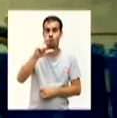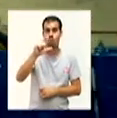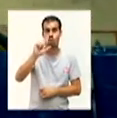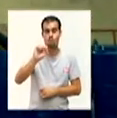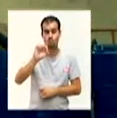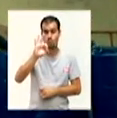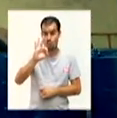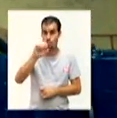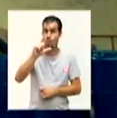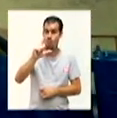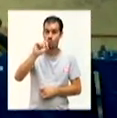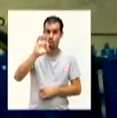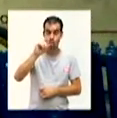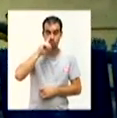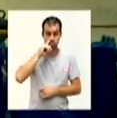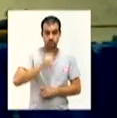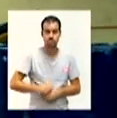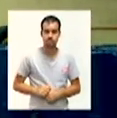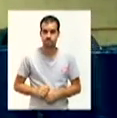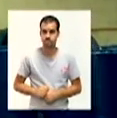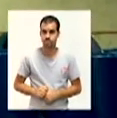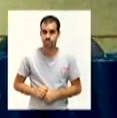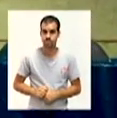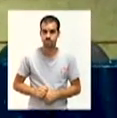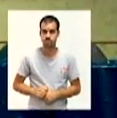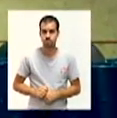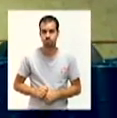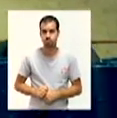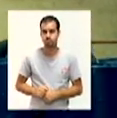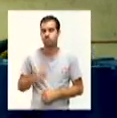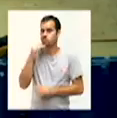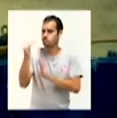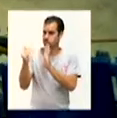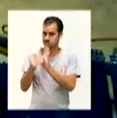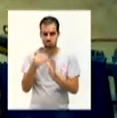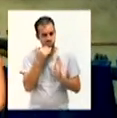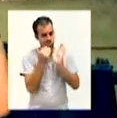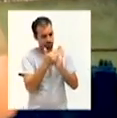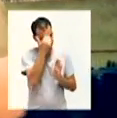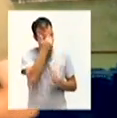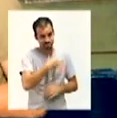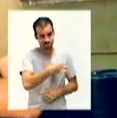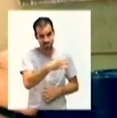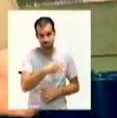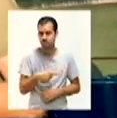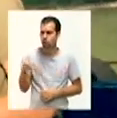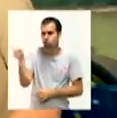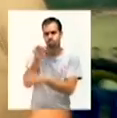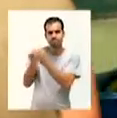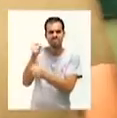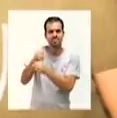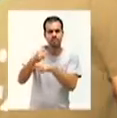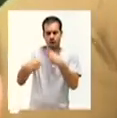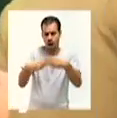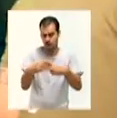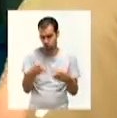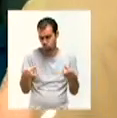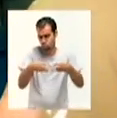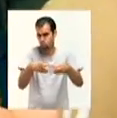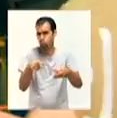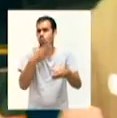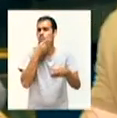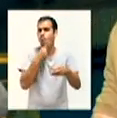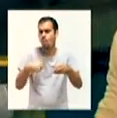Colón. Bienvenida a nuestro espacio, buenas tardes. Buenas tardes. Coméntame qué opinión tienes sobre los jóvenes que trabajan aquí en este central. Bueno, desde